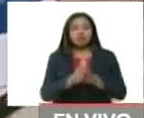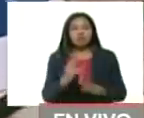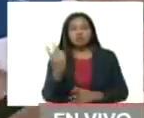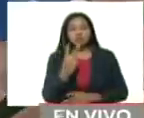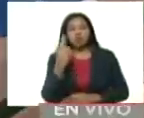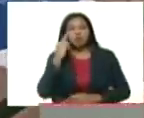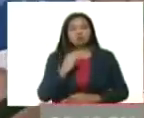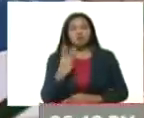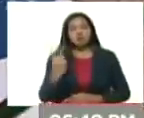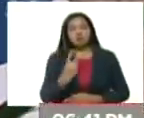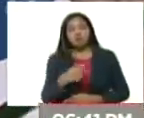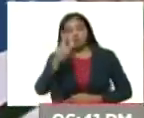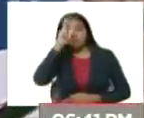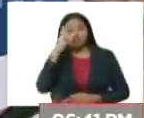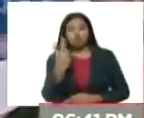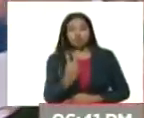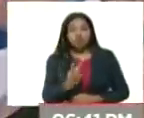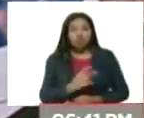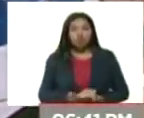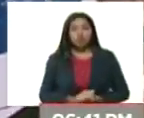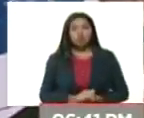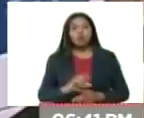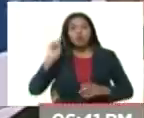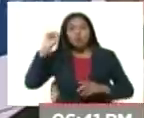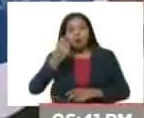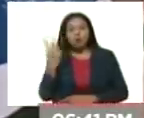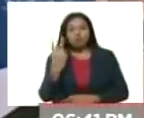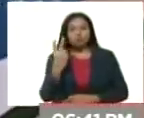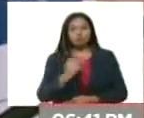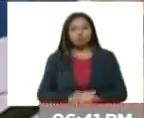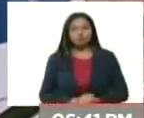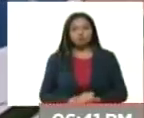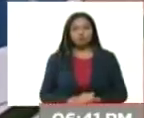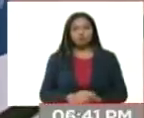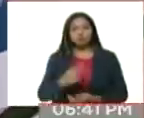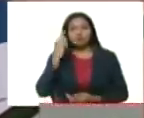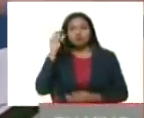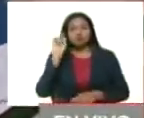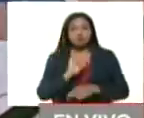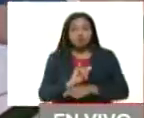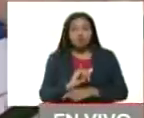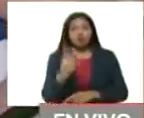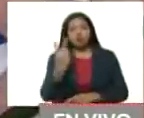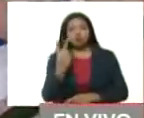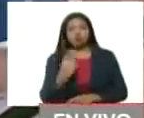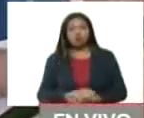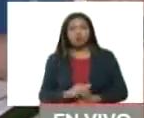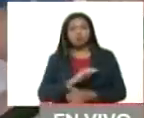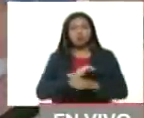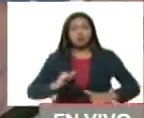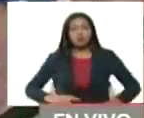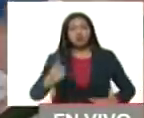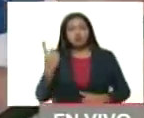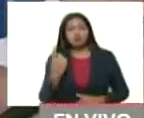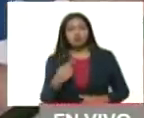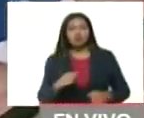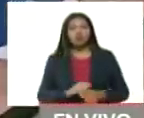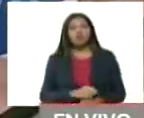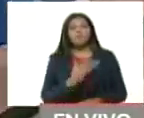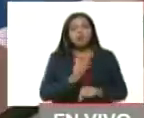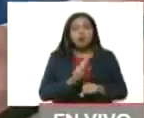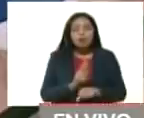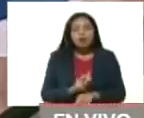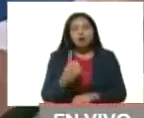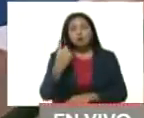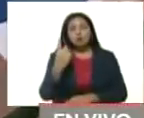2, Falcón con 2, Guárico con 2, Sucre con 2, Portuguesa con 1, Yaracuy con 1, Monagas con 1, Mérida con